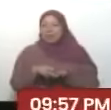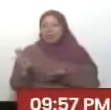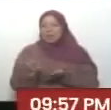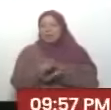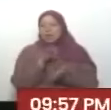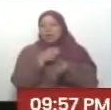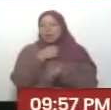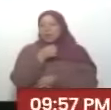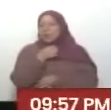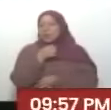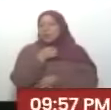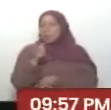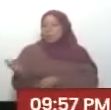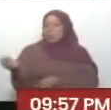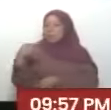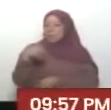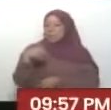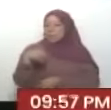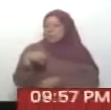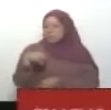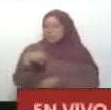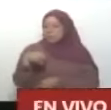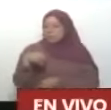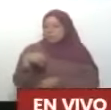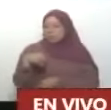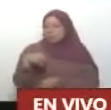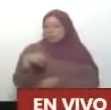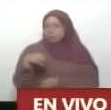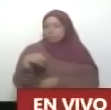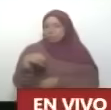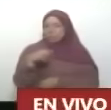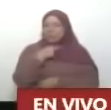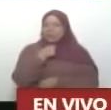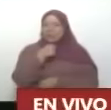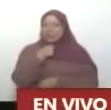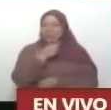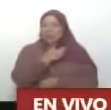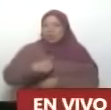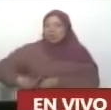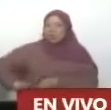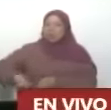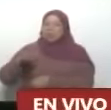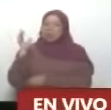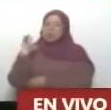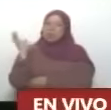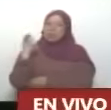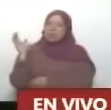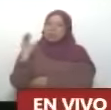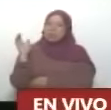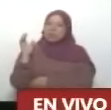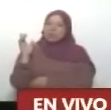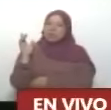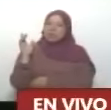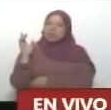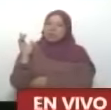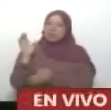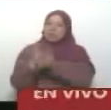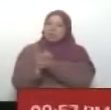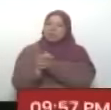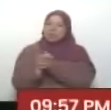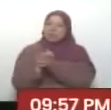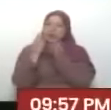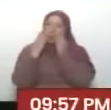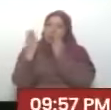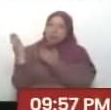canción preferida de Jorge Rodríguez, dedicada a capela a Jorge Rodríguez por